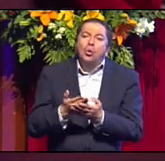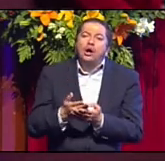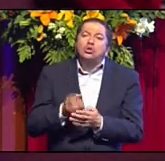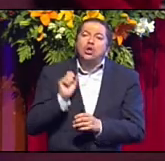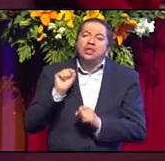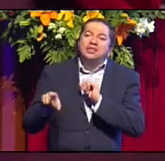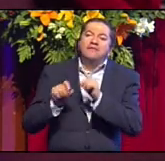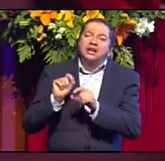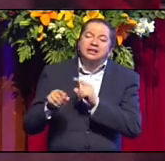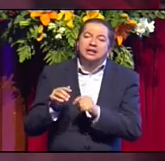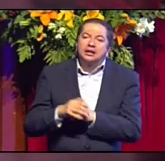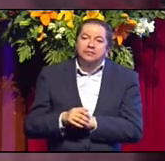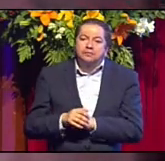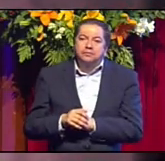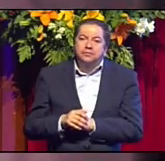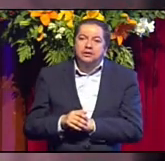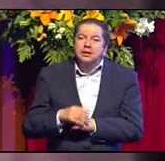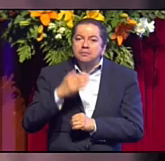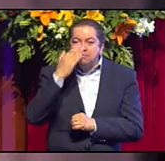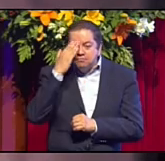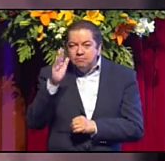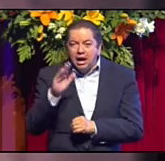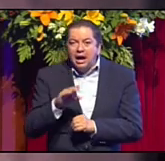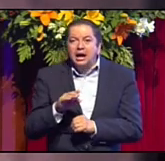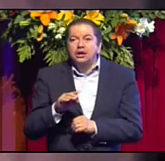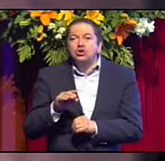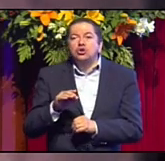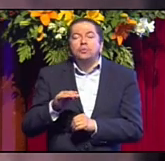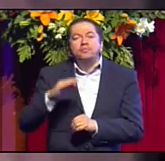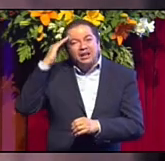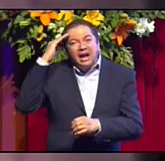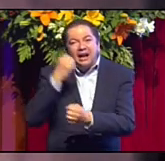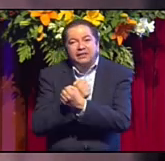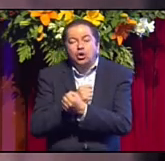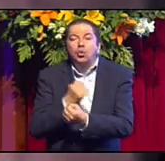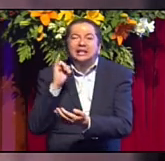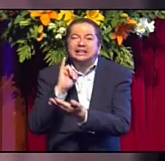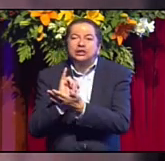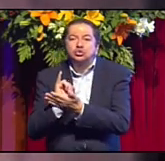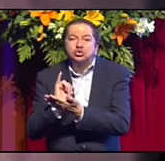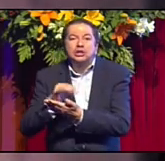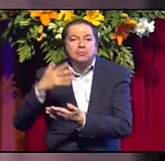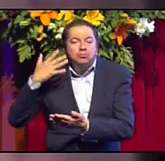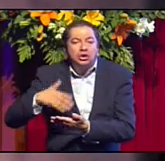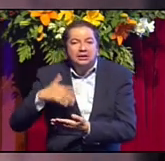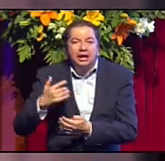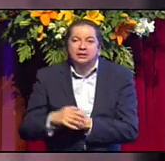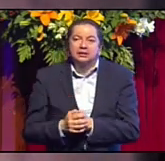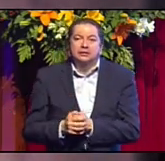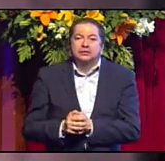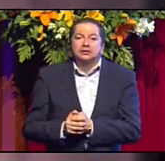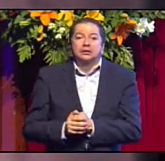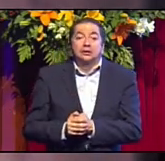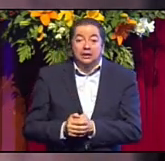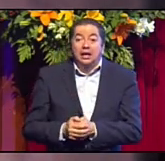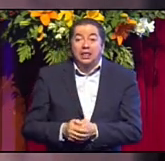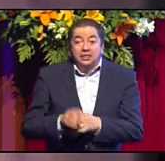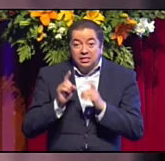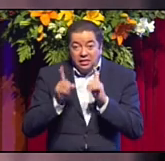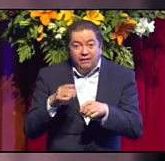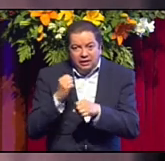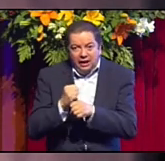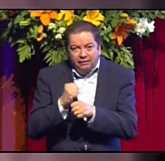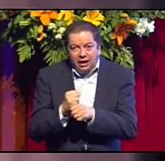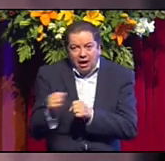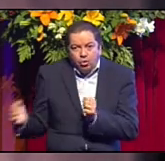yo no estaba defendiendo al mal Carabinero, estaba defendiendo una institución que es súper importante para Chile. Una institución que efectivamente tiene que trabajar